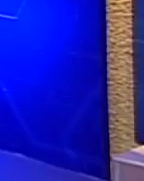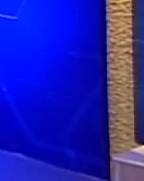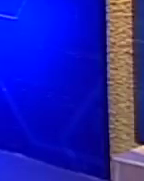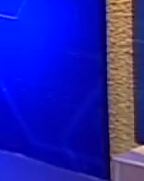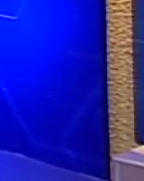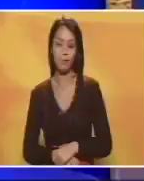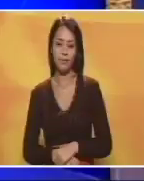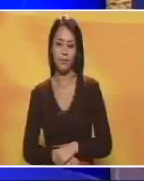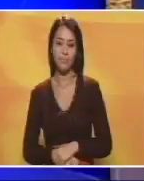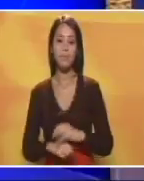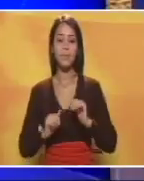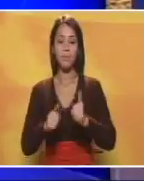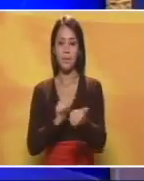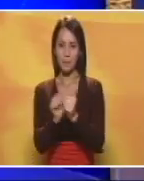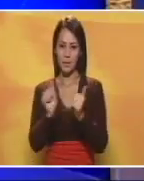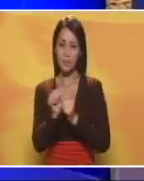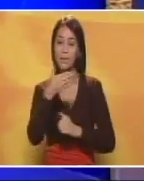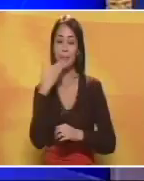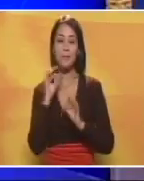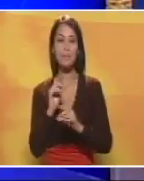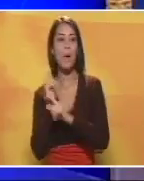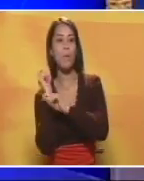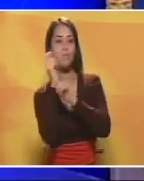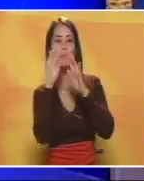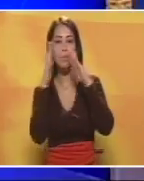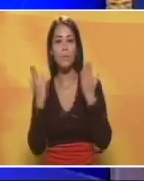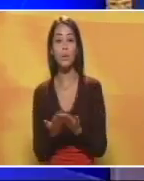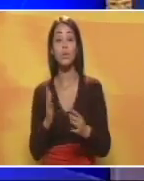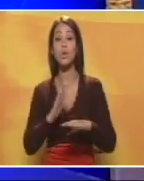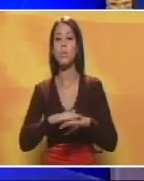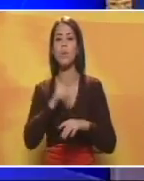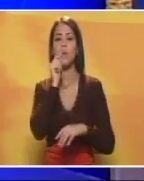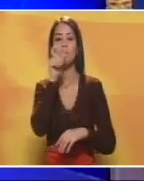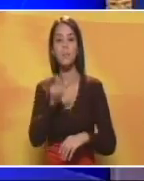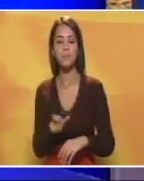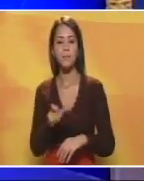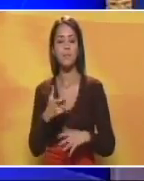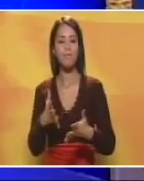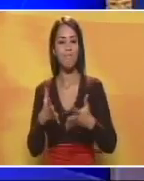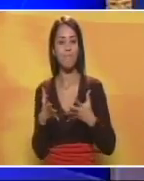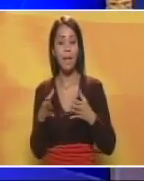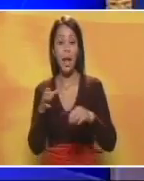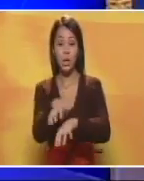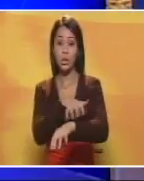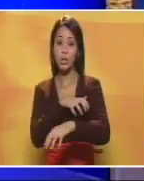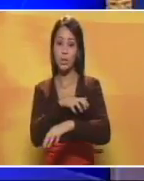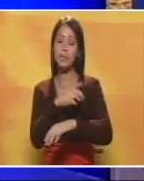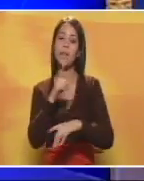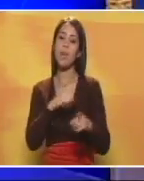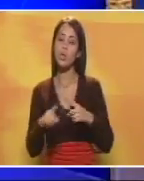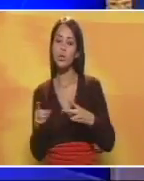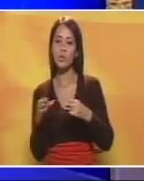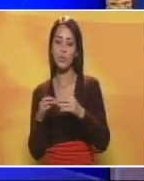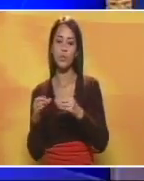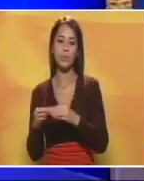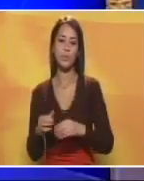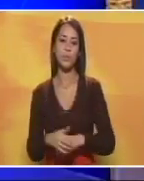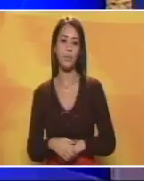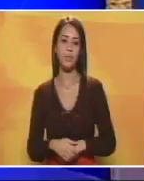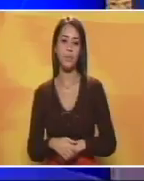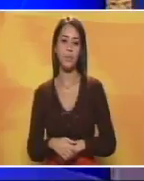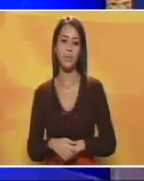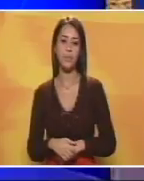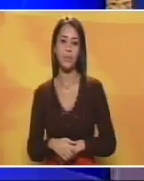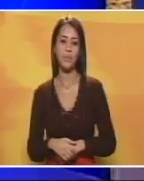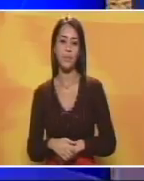Hola amigos, iniciamos los deportes con el mejor béisbol del mundo porque Víctor Martínez lideró a los Tigres de Detroit para que vencieran en entradas extras a los Medias Blancas